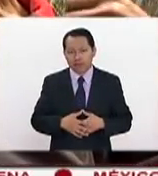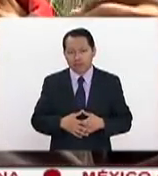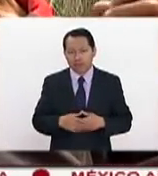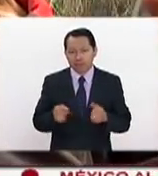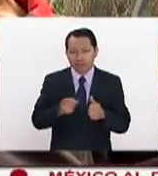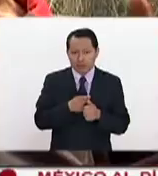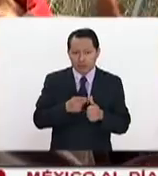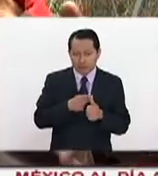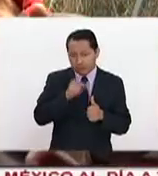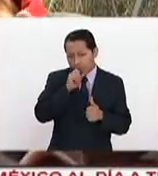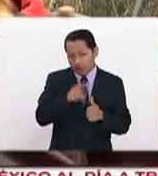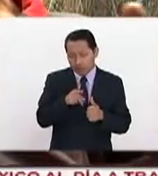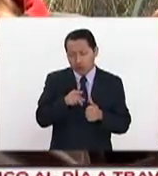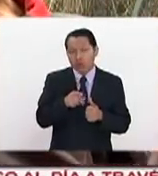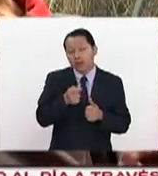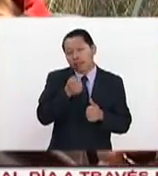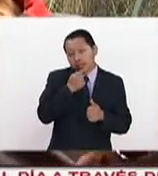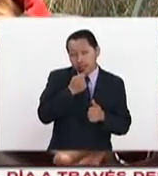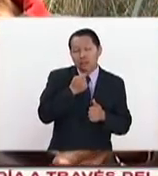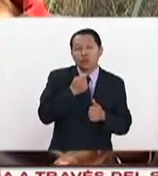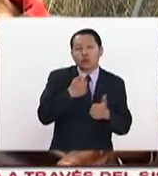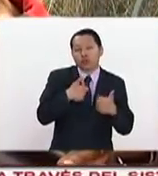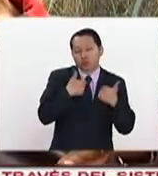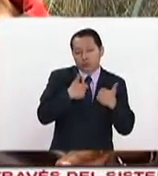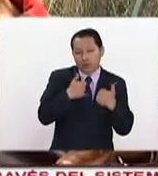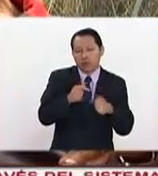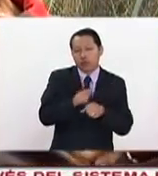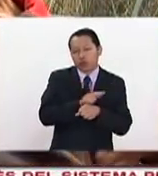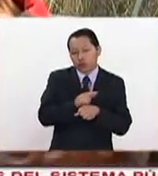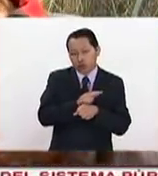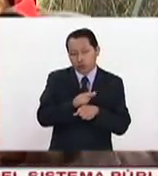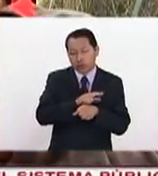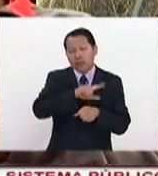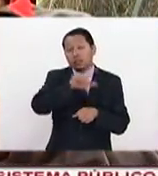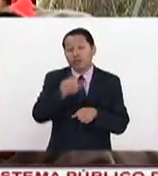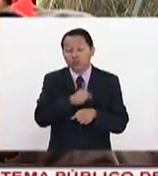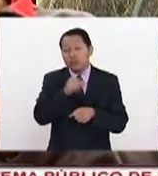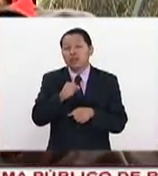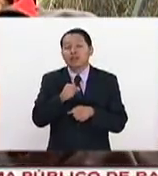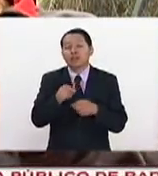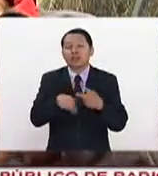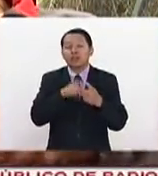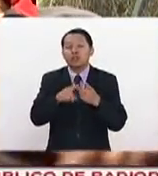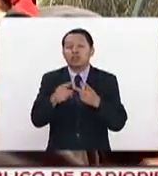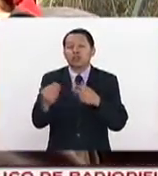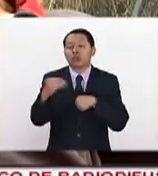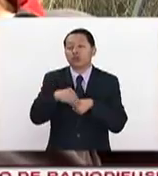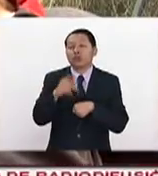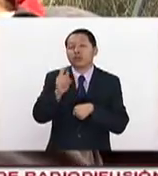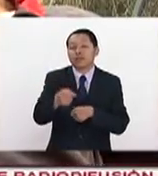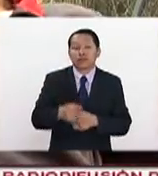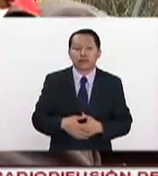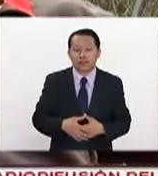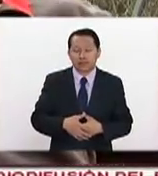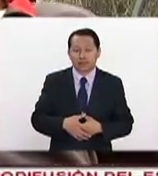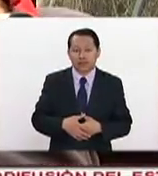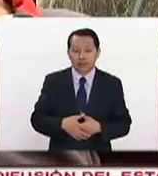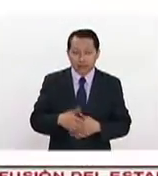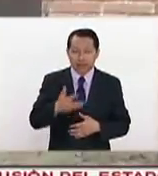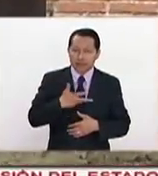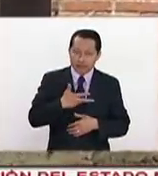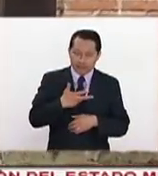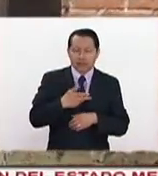Primero, como de niño, adolescente, como homosexual. Y luego viene el estigma de